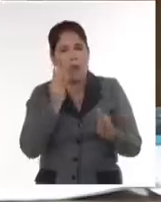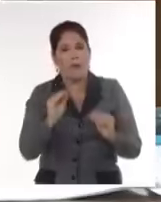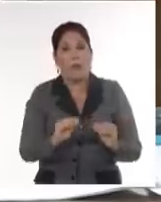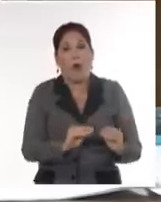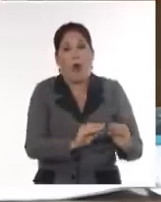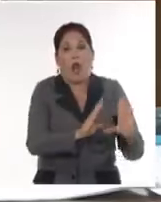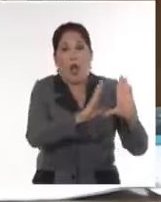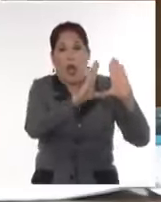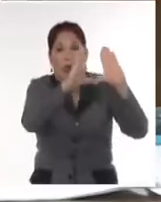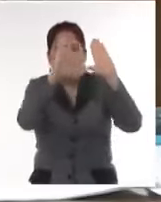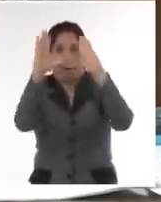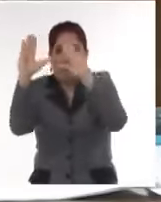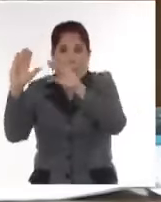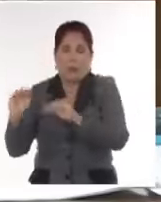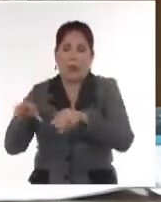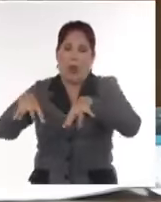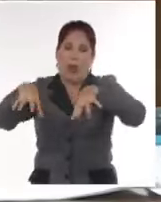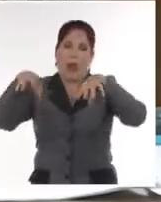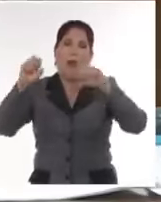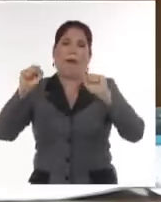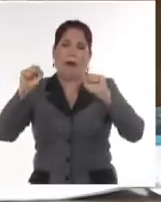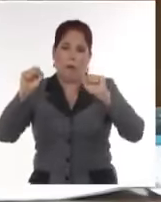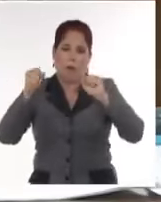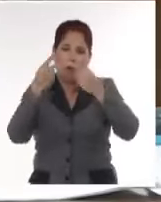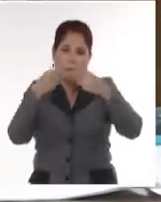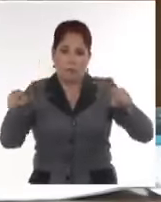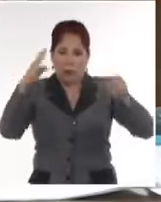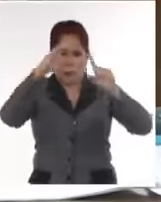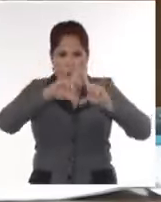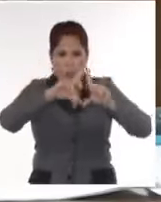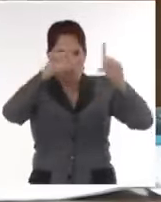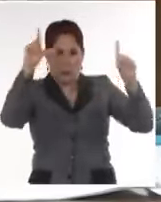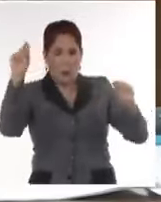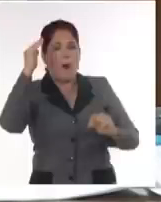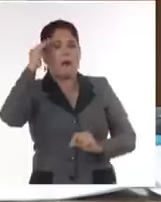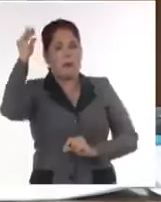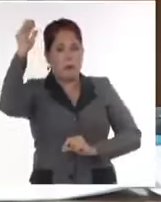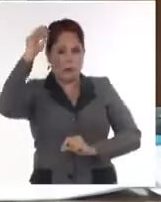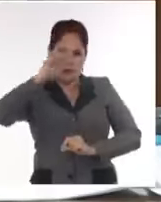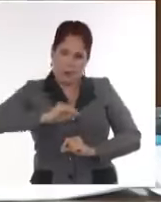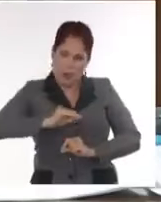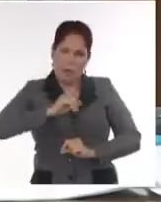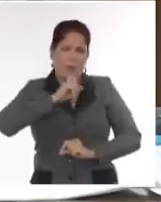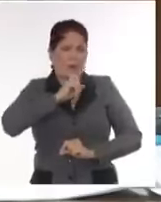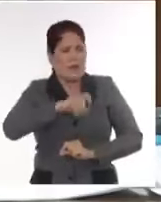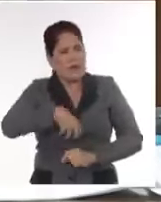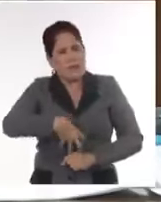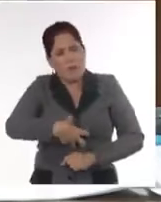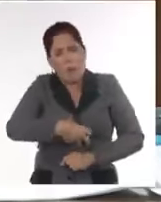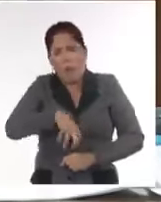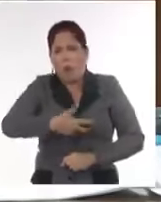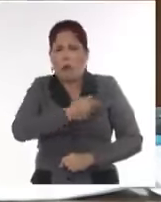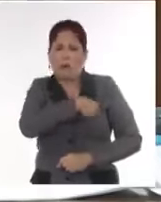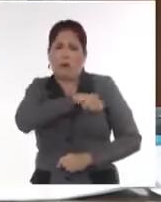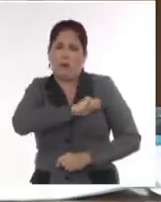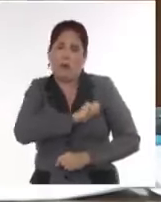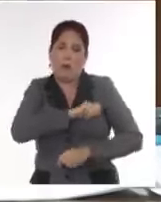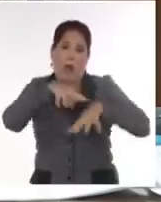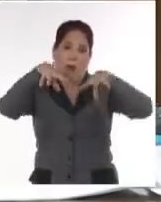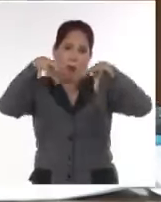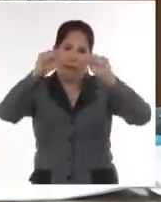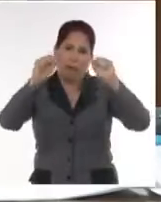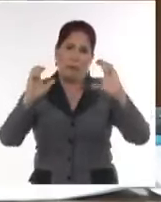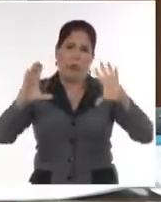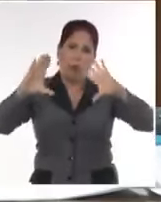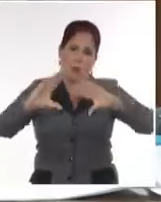prácticamente todo el país. Y vamos a reservar ese combustible que nos está arribando para